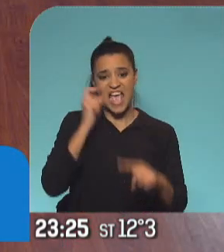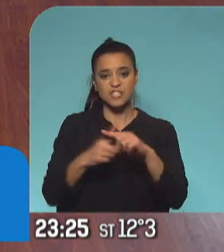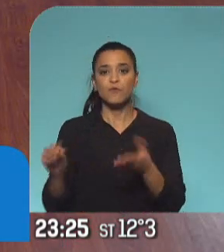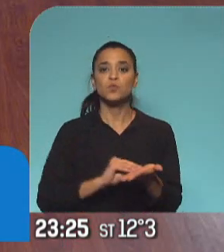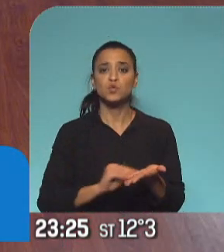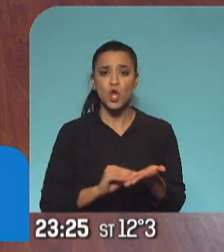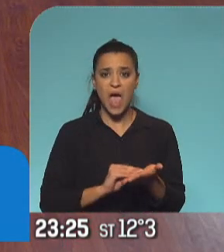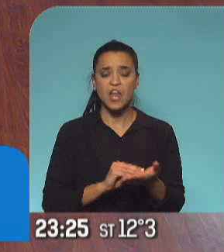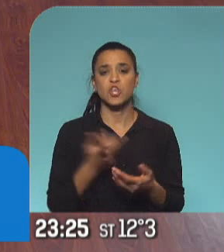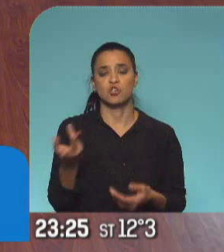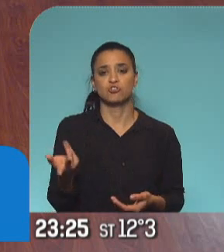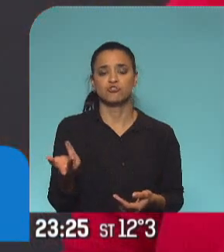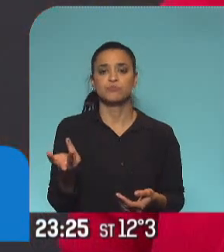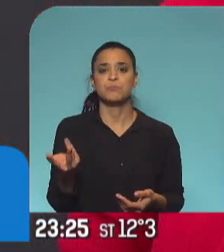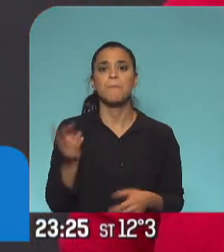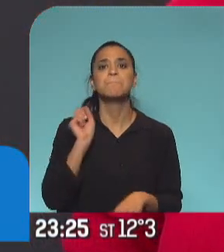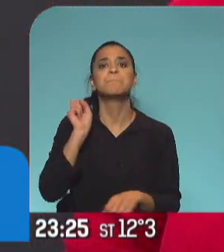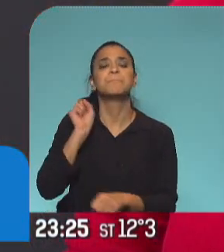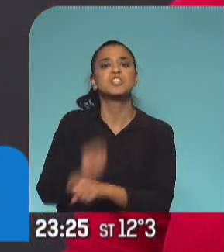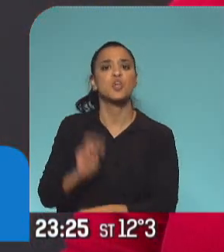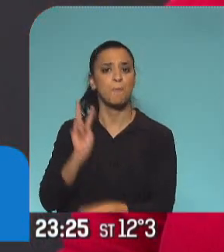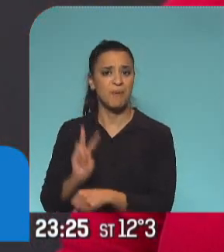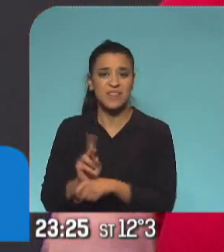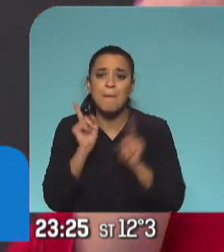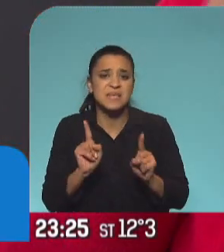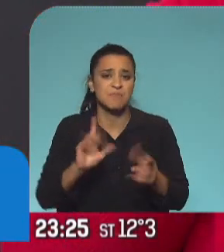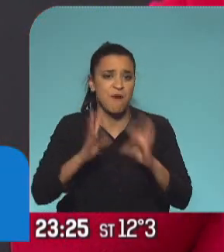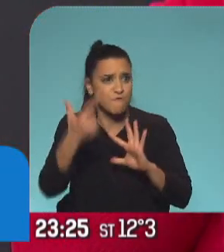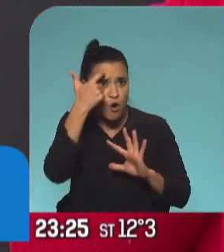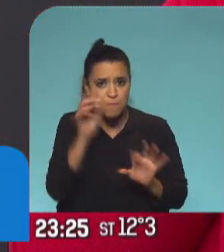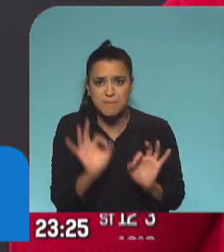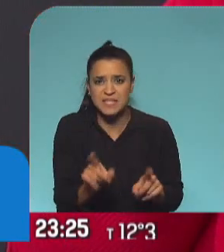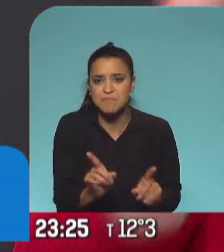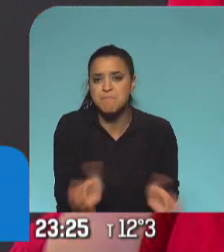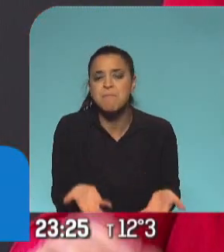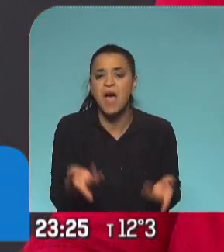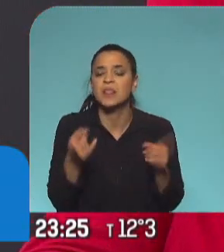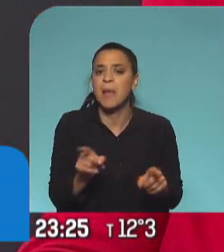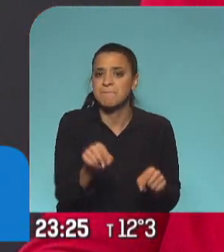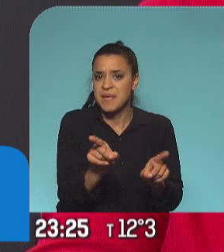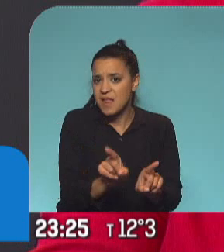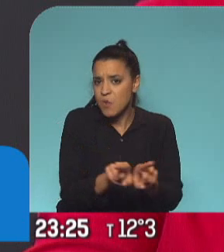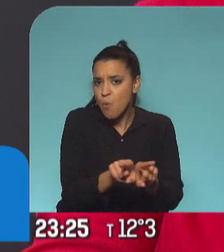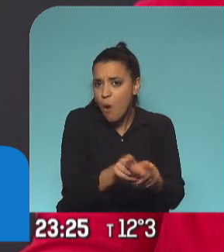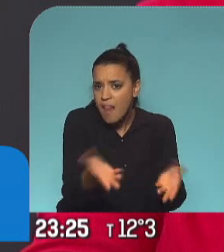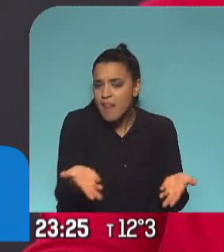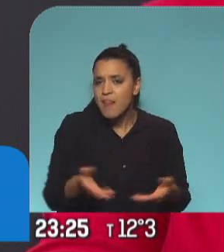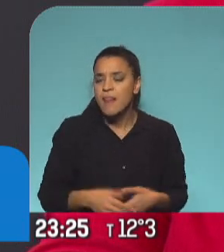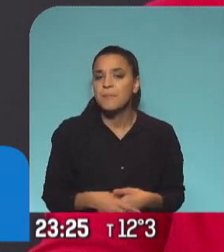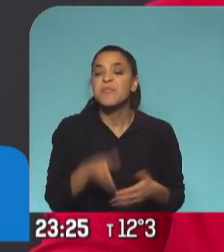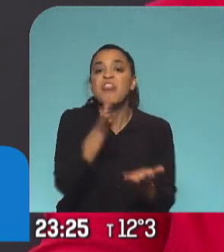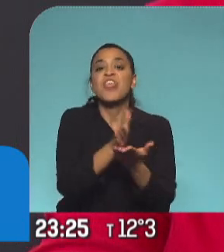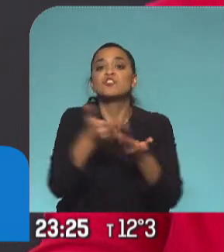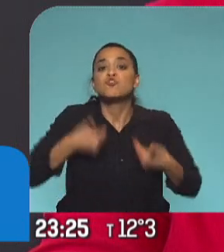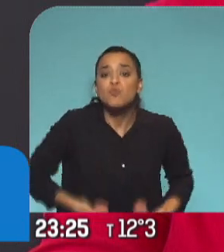que están en prisión preventiva con la misma lógica. Y eso me parece que se evitó también. Digo, ¿los